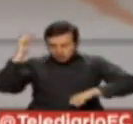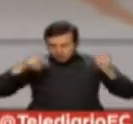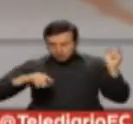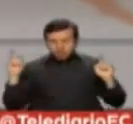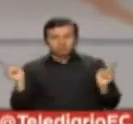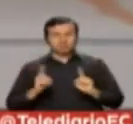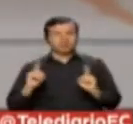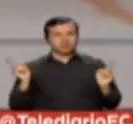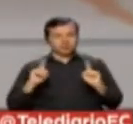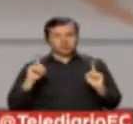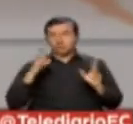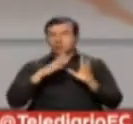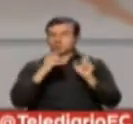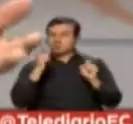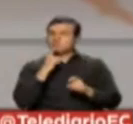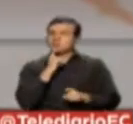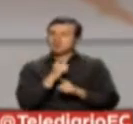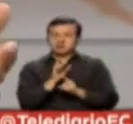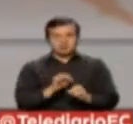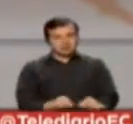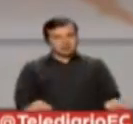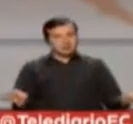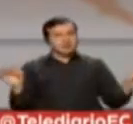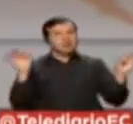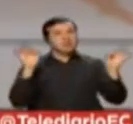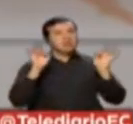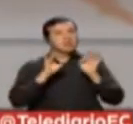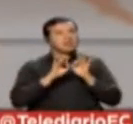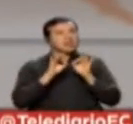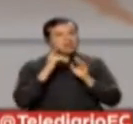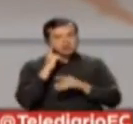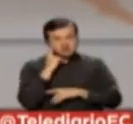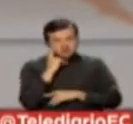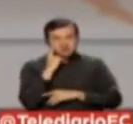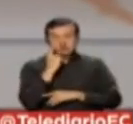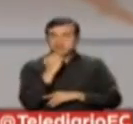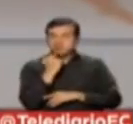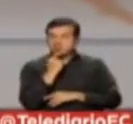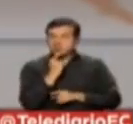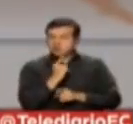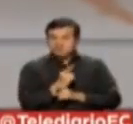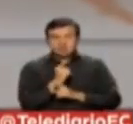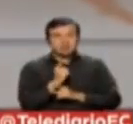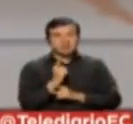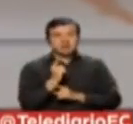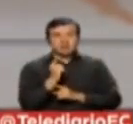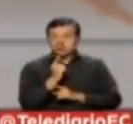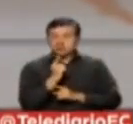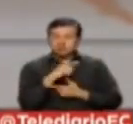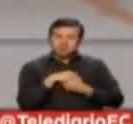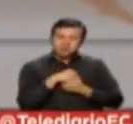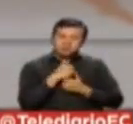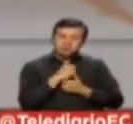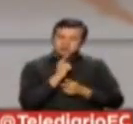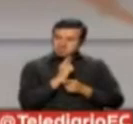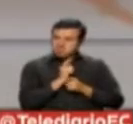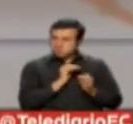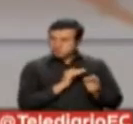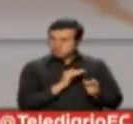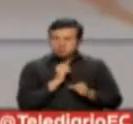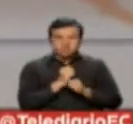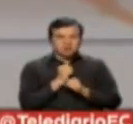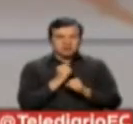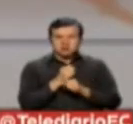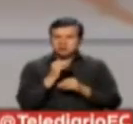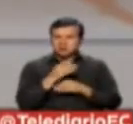que todos entendemos que lo mejor que podemos hacer es tener un buen momento en el tema escolar sin duda vamos a trabajar